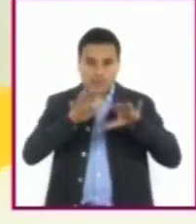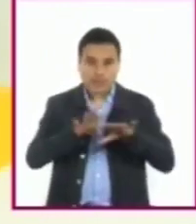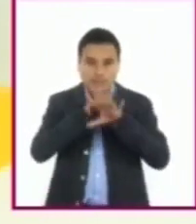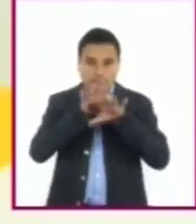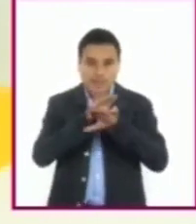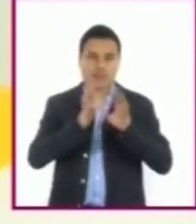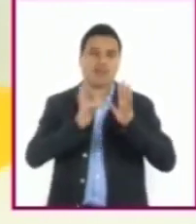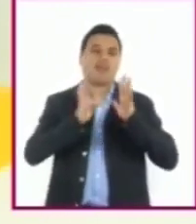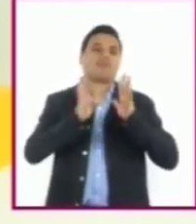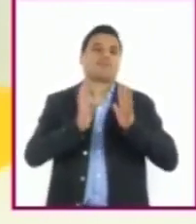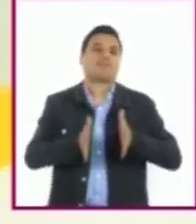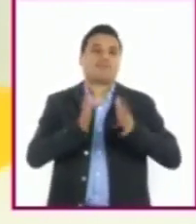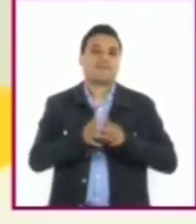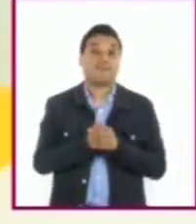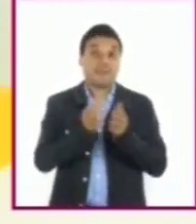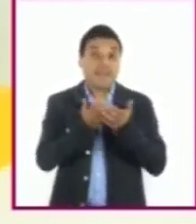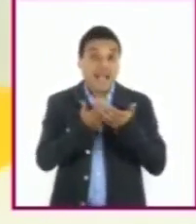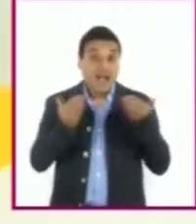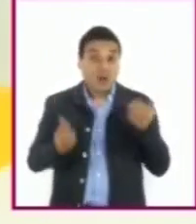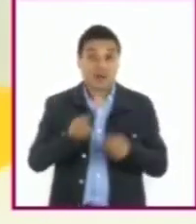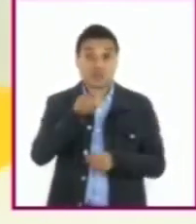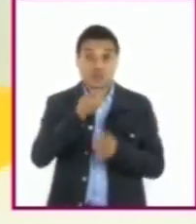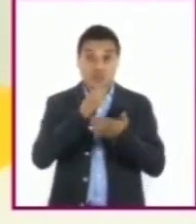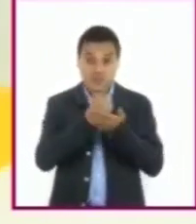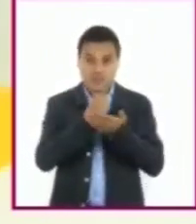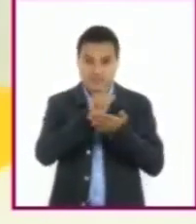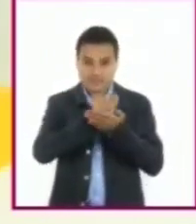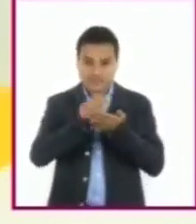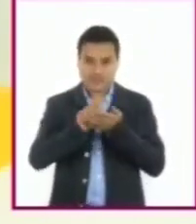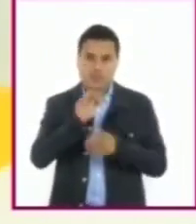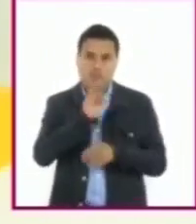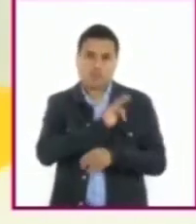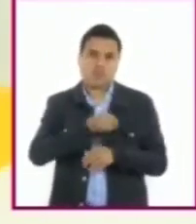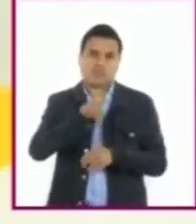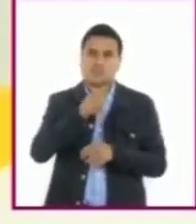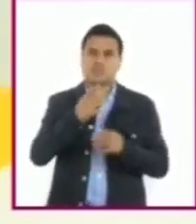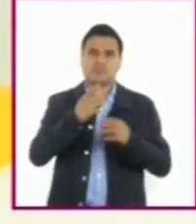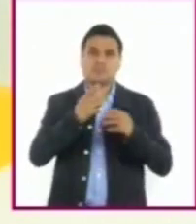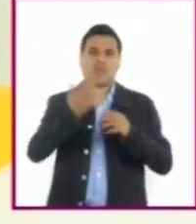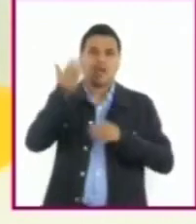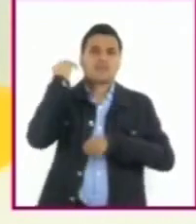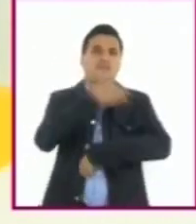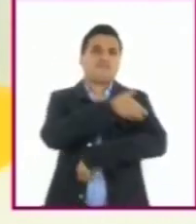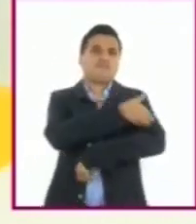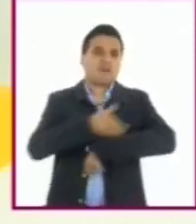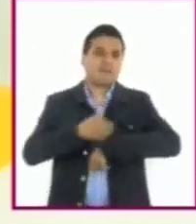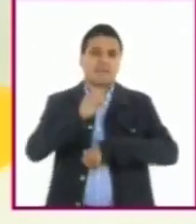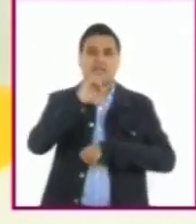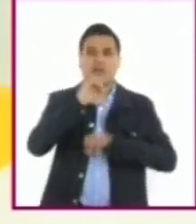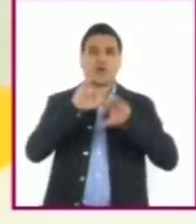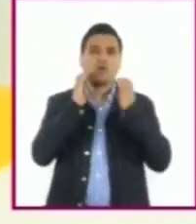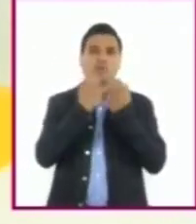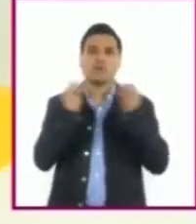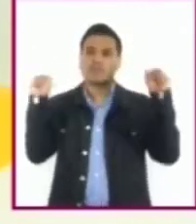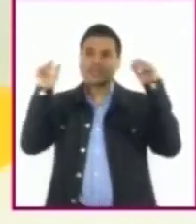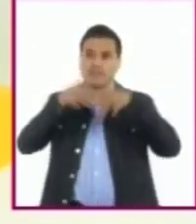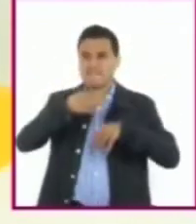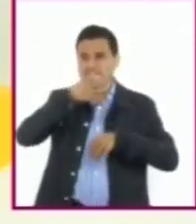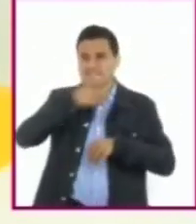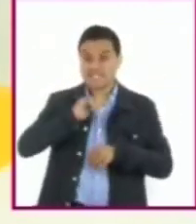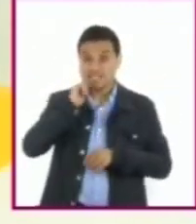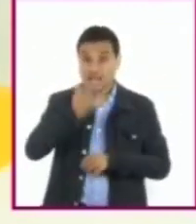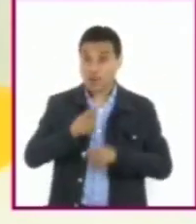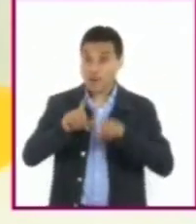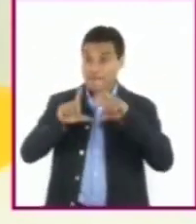desafiamos a que, en tu cuaderno de notas, pegues una fotografía de algún evento familiar o comunitario, señala los componentes geográficos